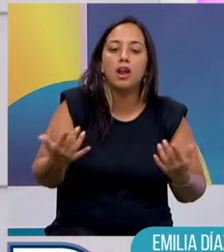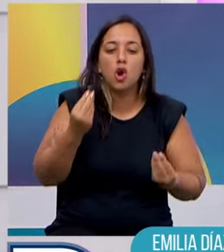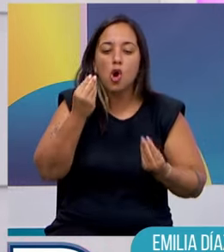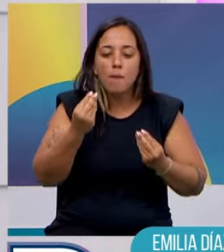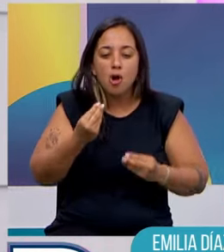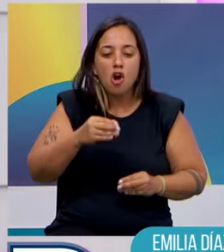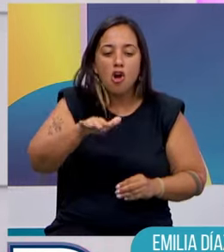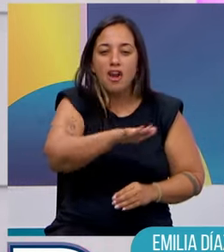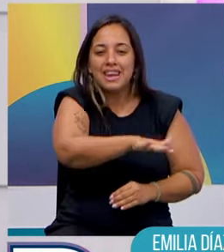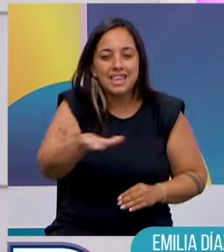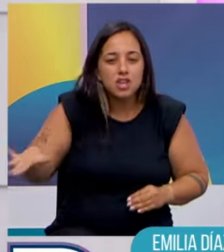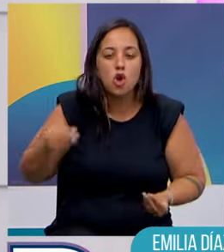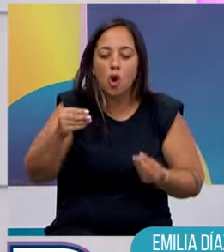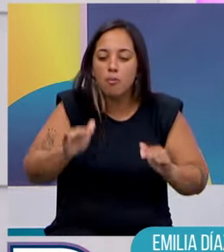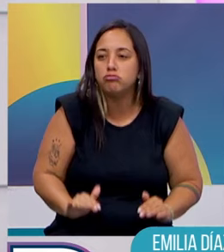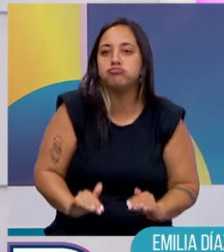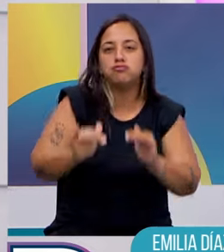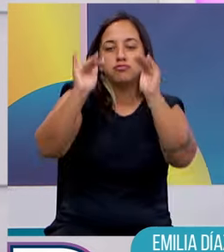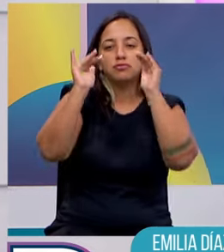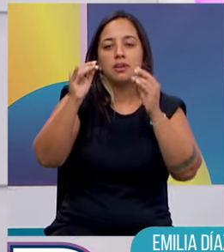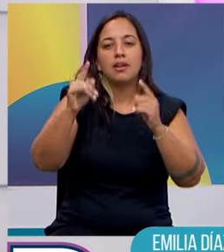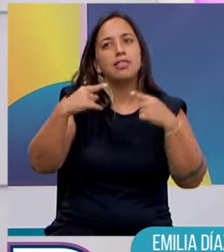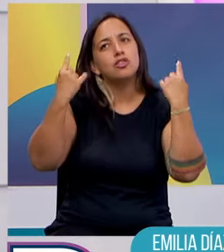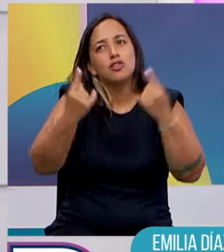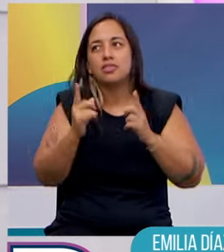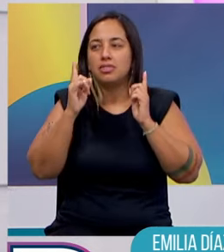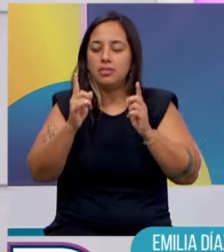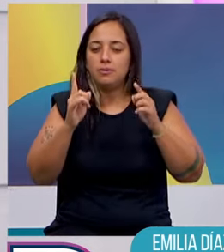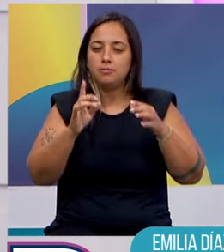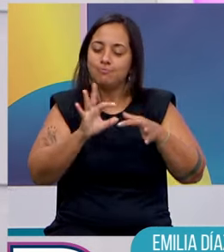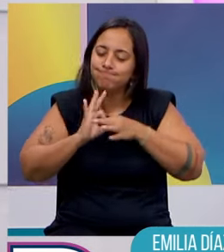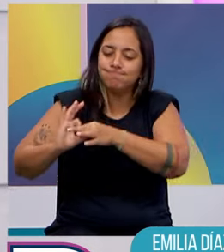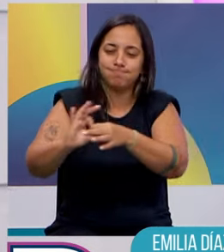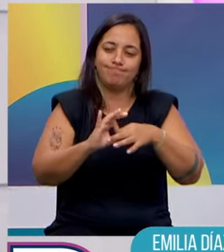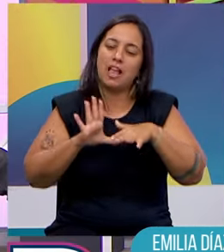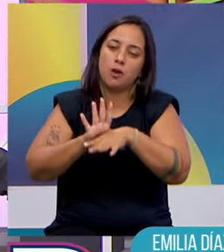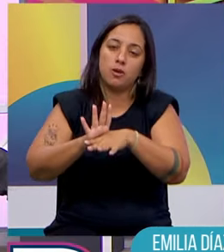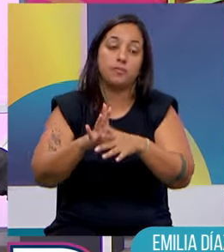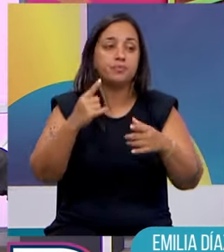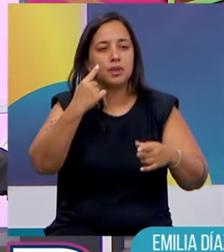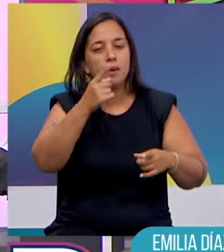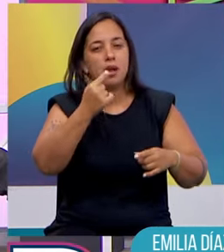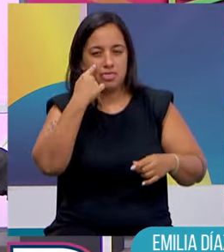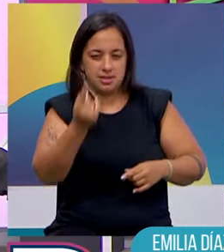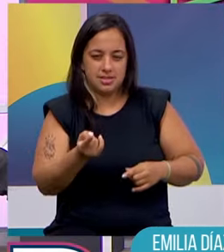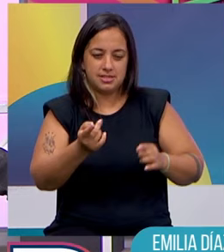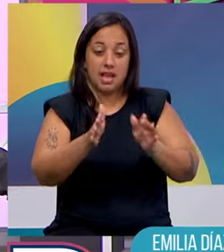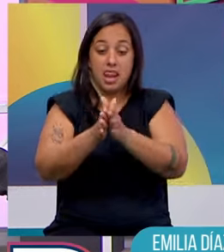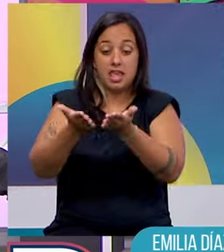críen así, tenemos que estar de acuerdo en el vamos. Afirmás que Guardianes es una invitación a derribar